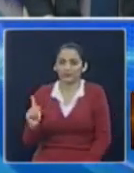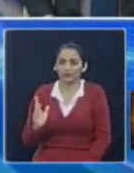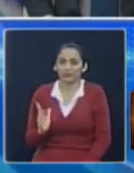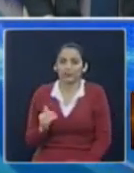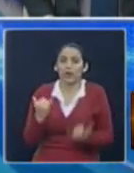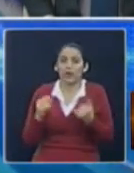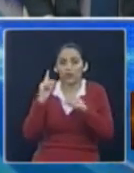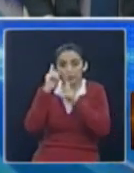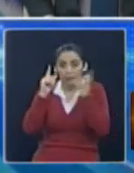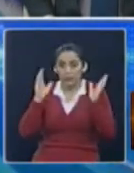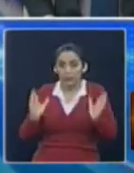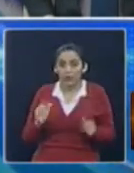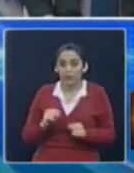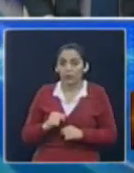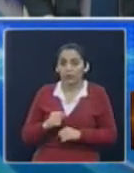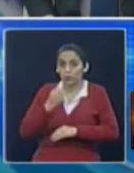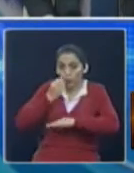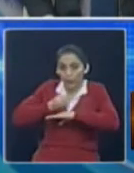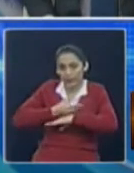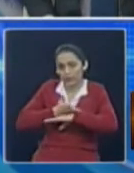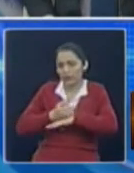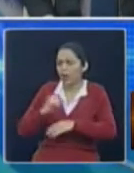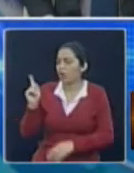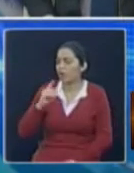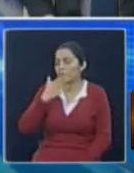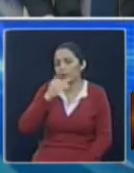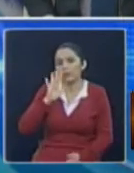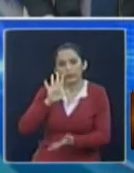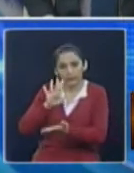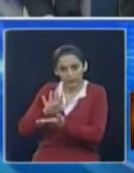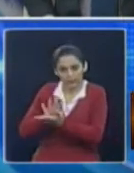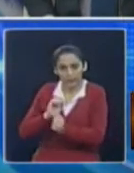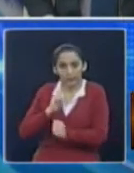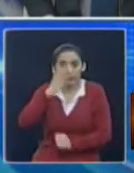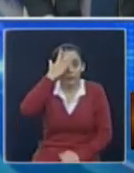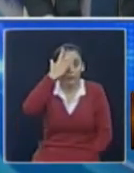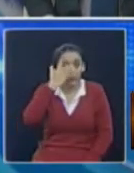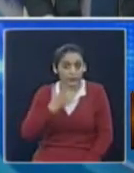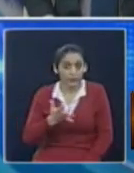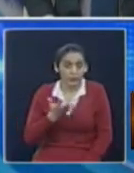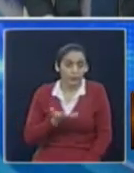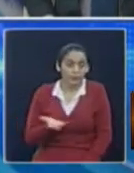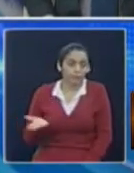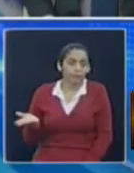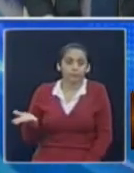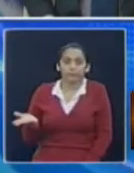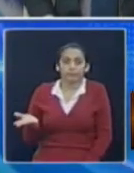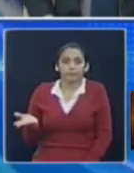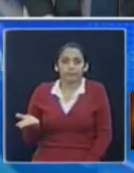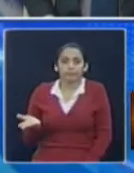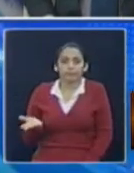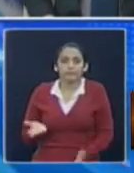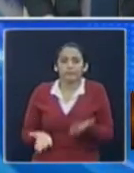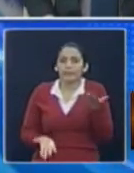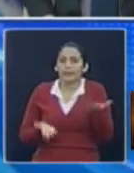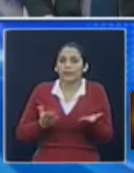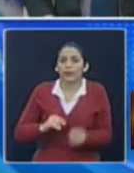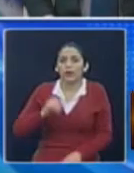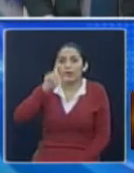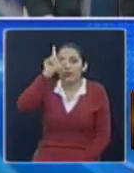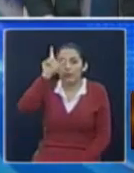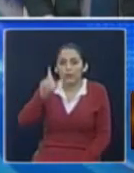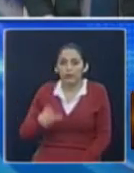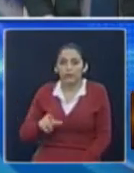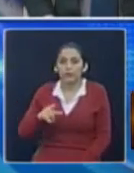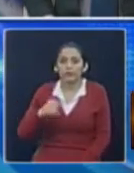fiscal que lo haga. ¿Por qué? Porque justamente no se trata de volver víctima al